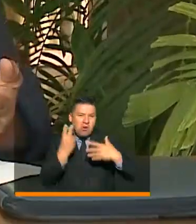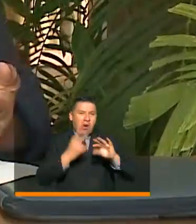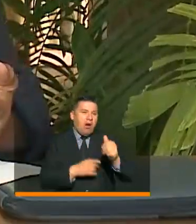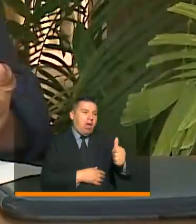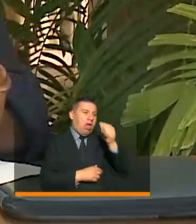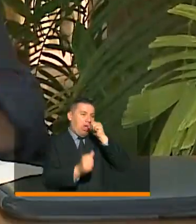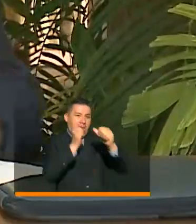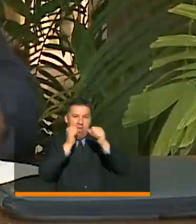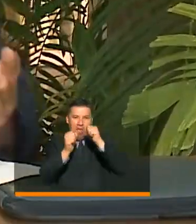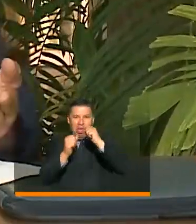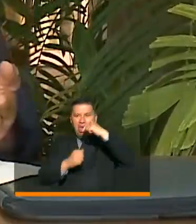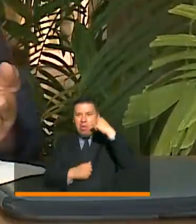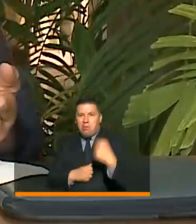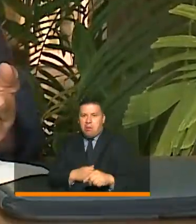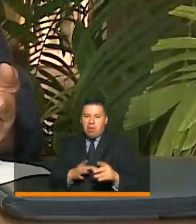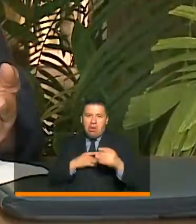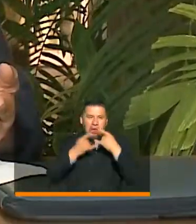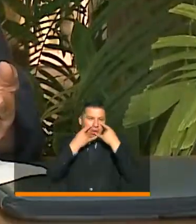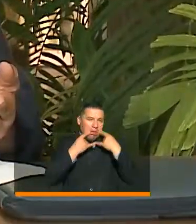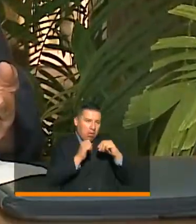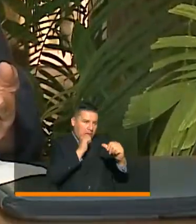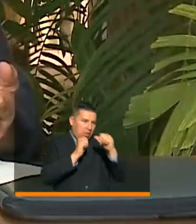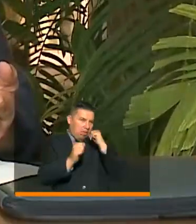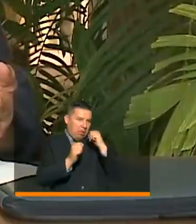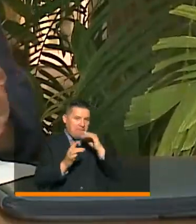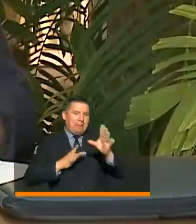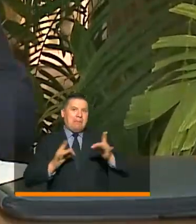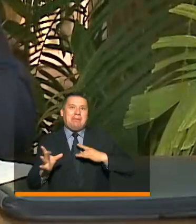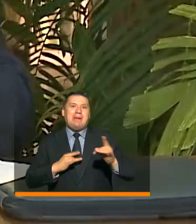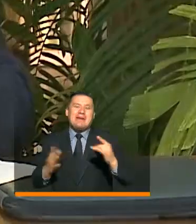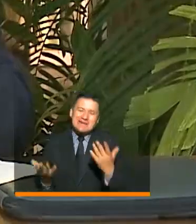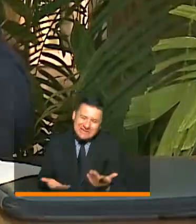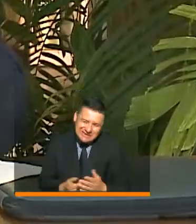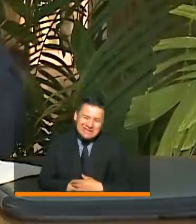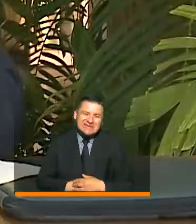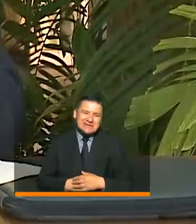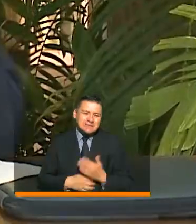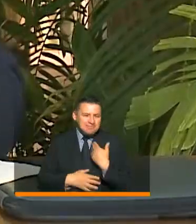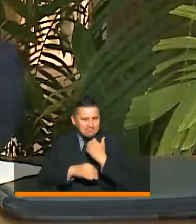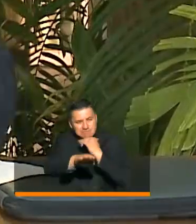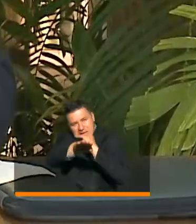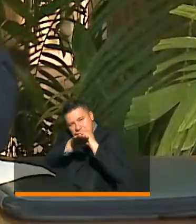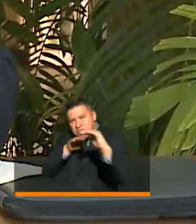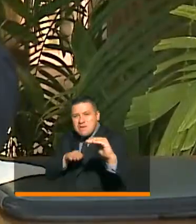licor, pues relajamos las medidas y las posibilidades de contagio son mucho más altos. Entonces,